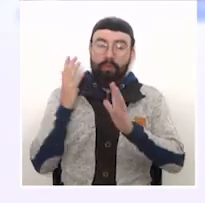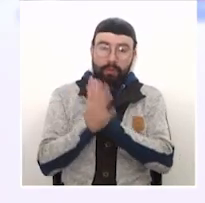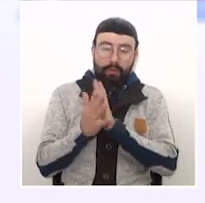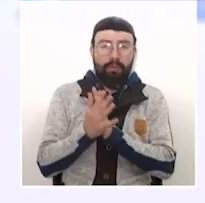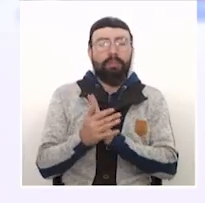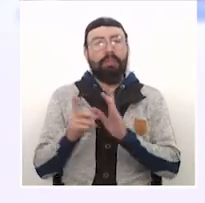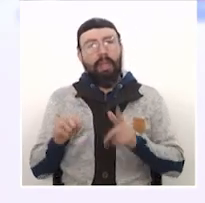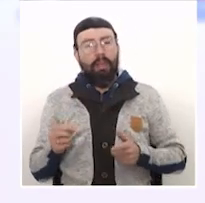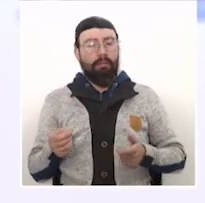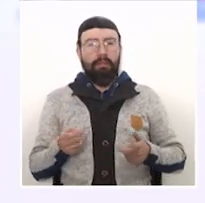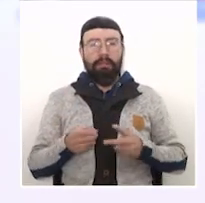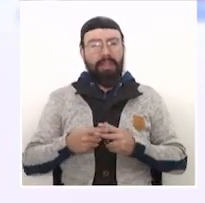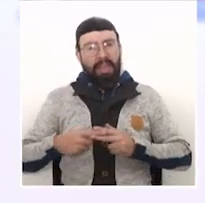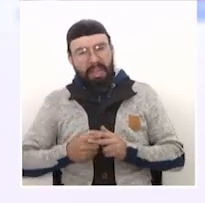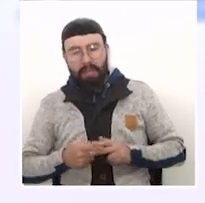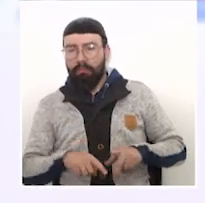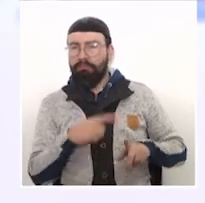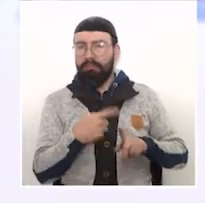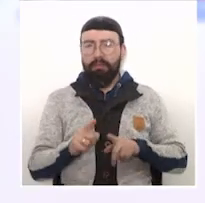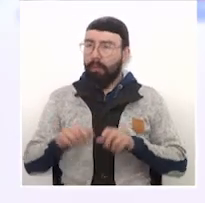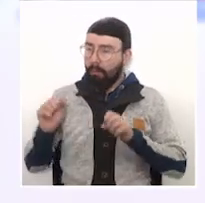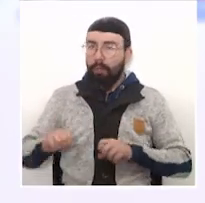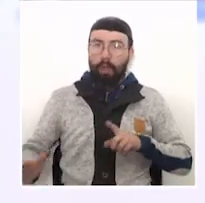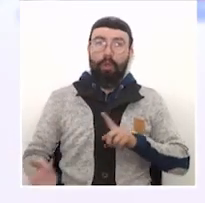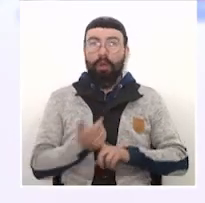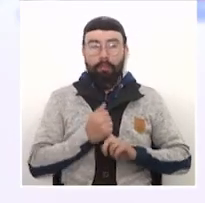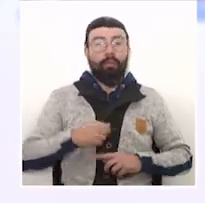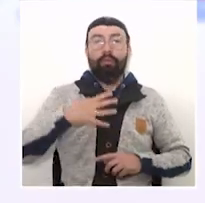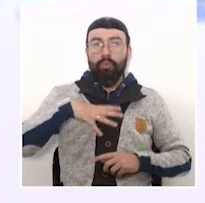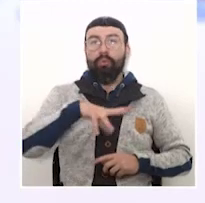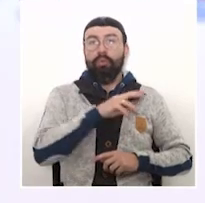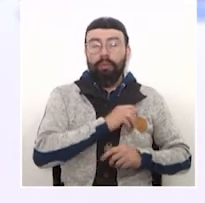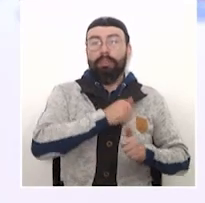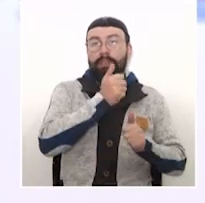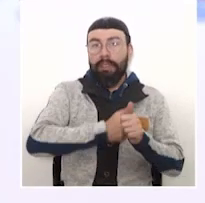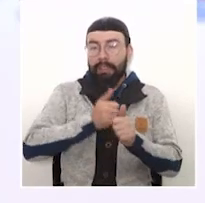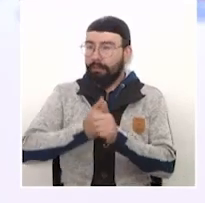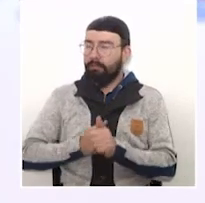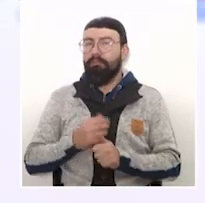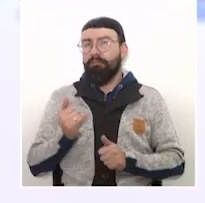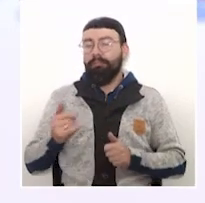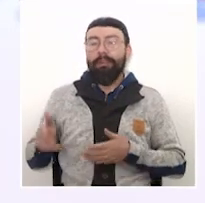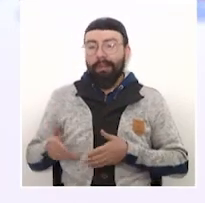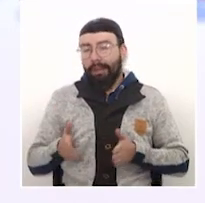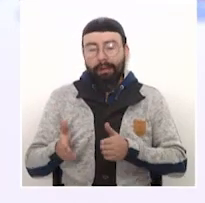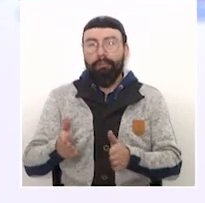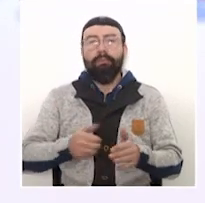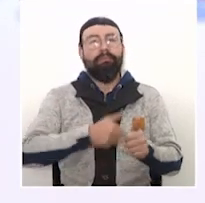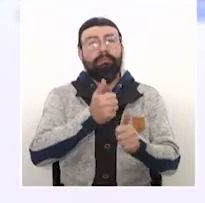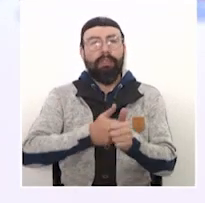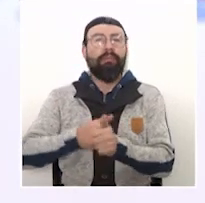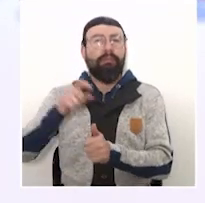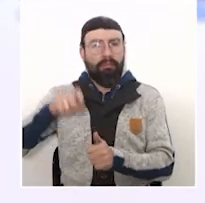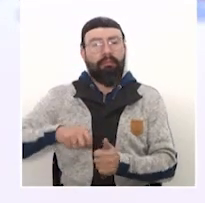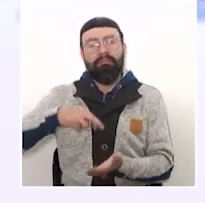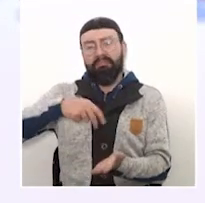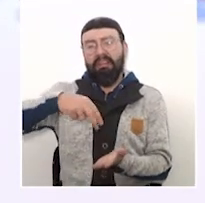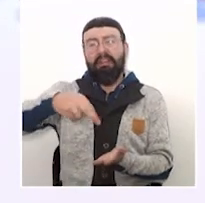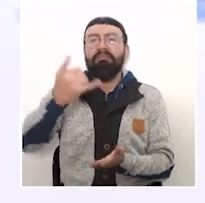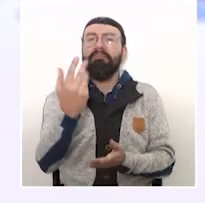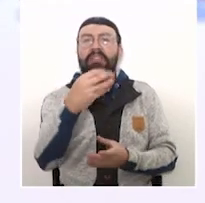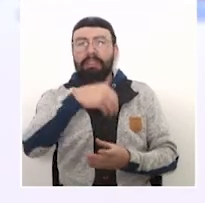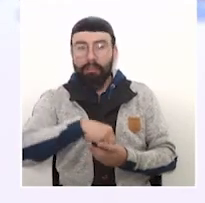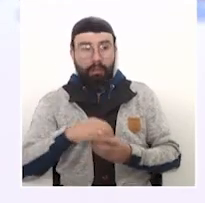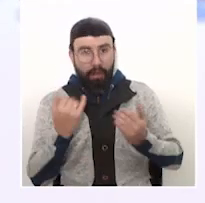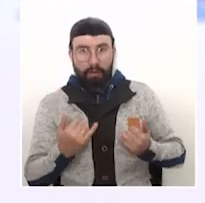herramientas para poder encontrarnos con nosotros mismos. Es un camino que cada uno de nosotros debe caminar y hoy me siento muy feliz de